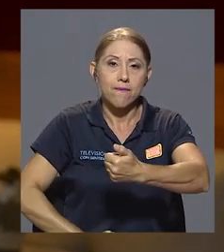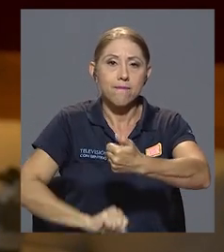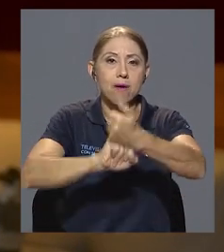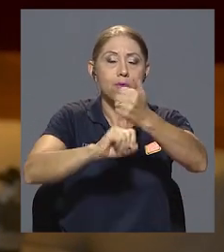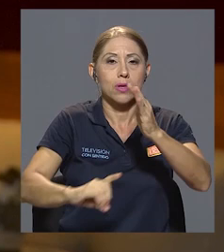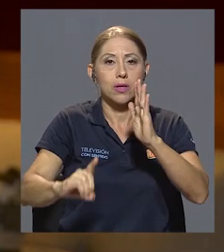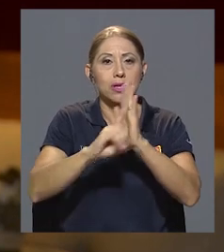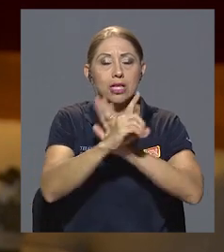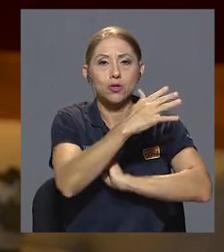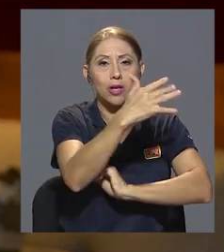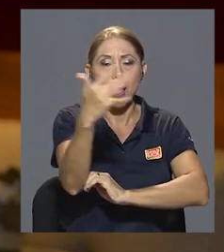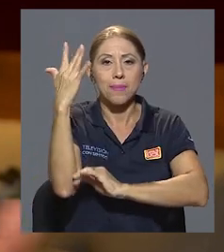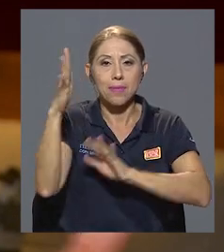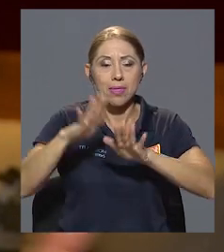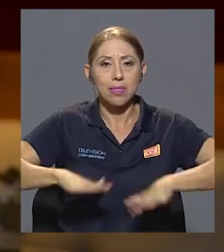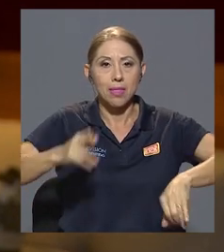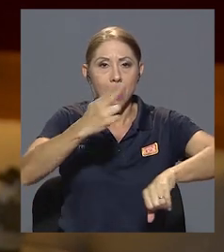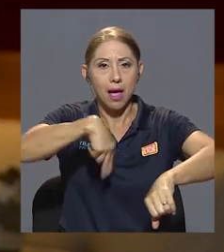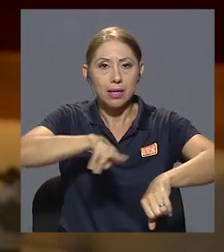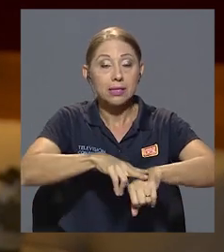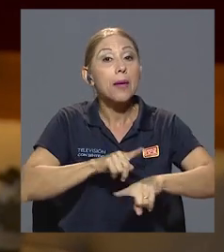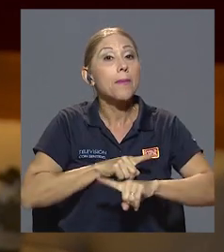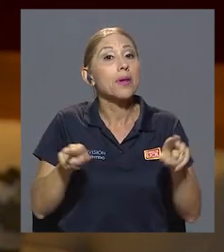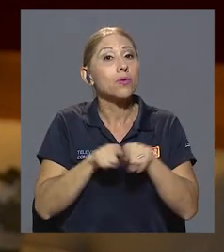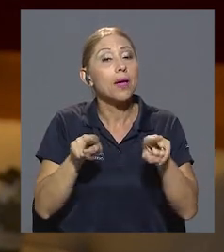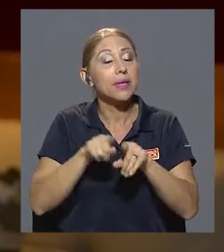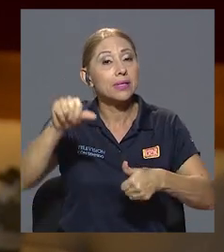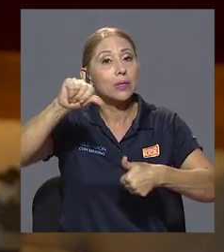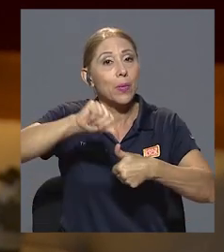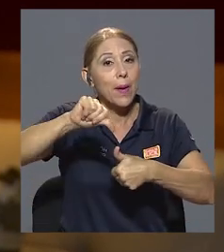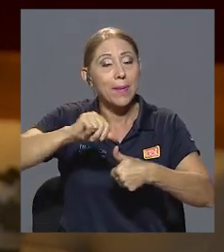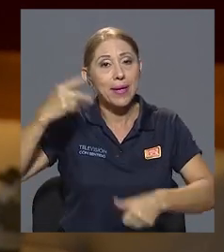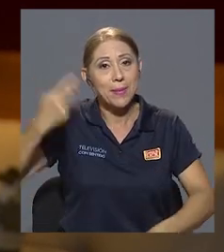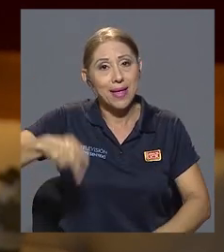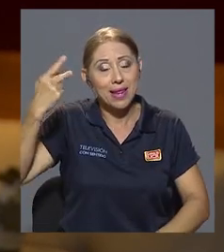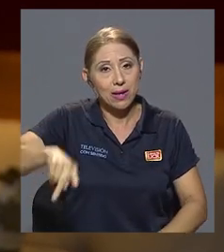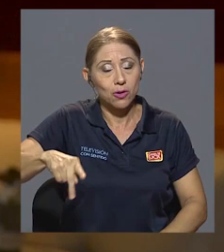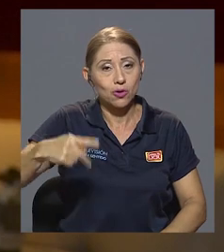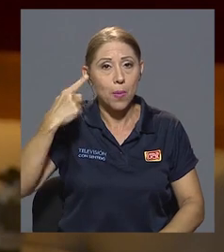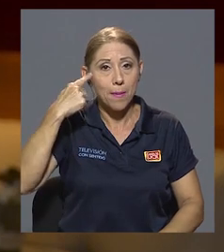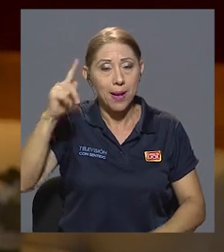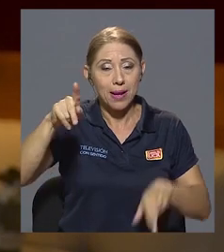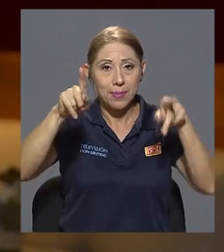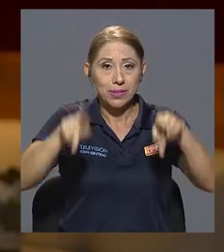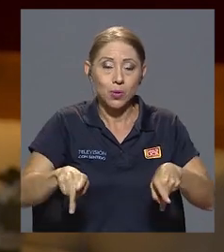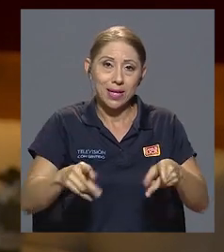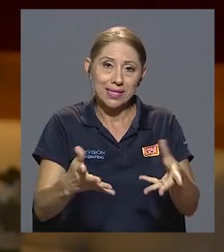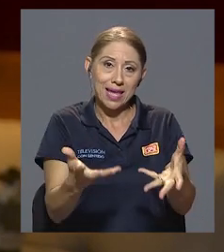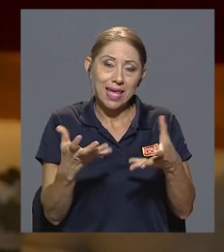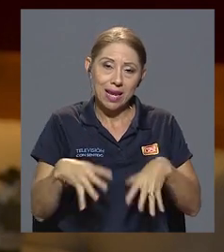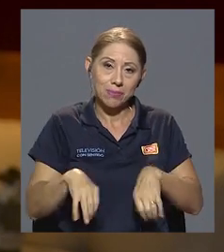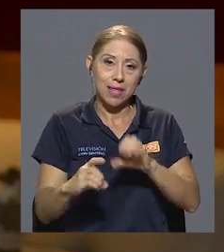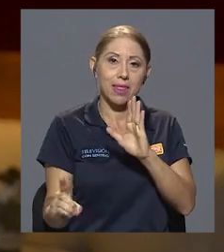los derechos ambientales pero también es un lugar muy peligroso para quienes quieran ejercer el derecho